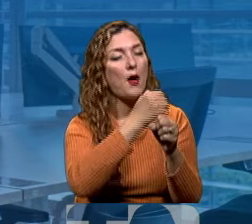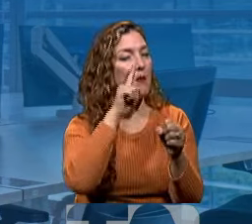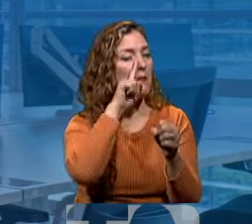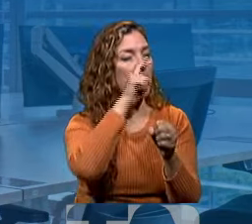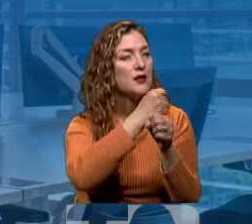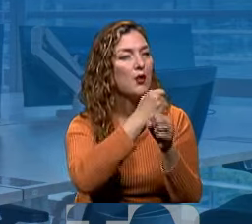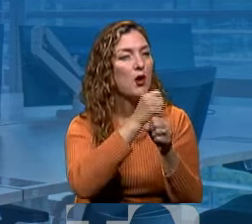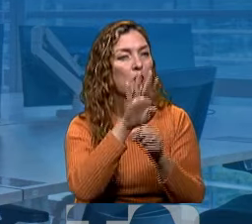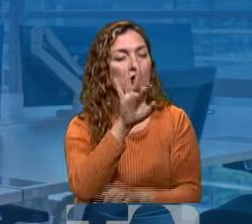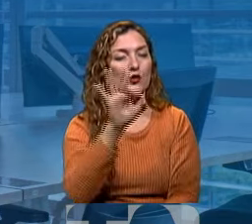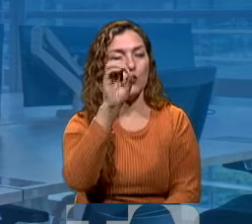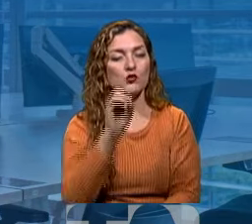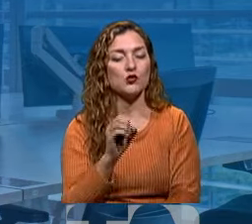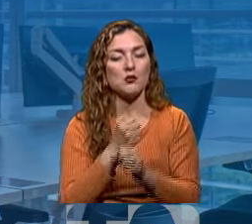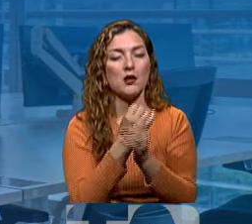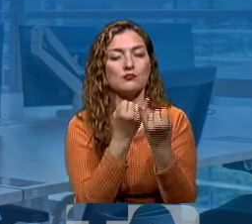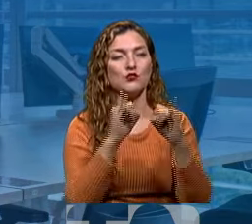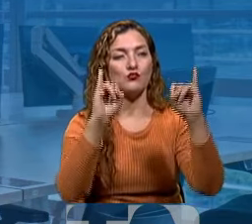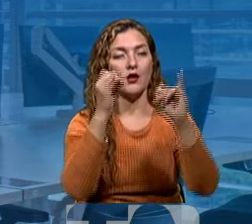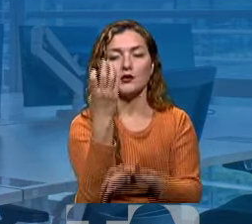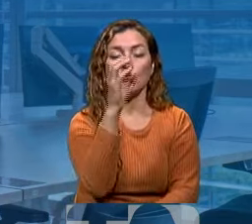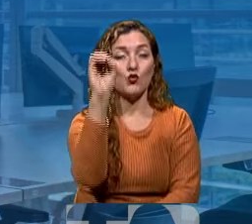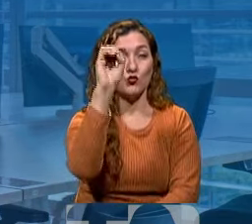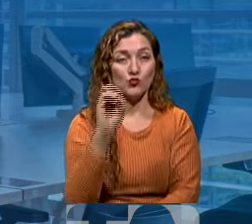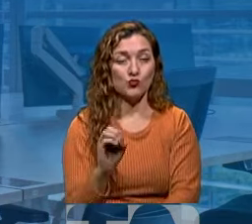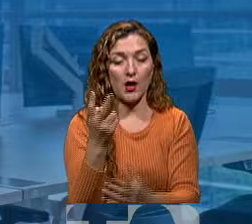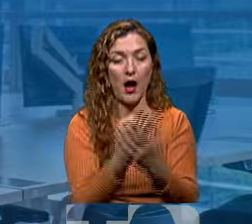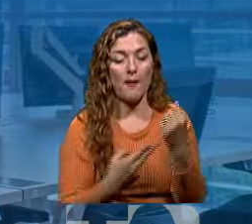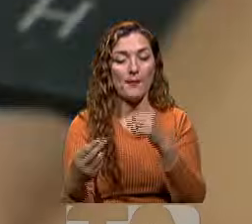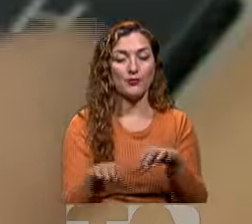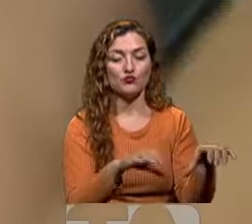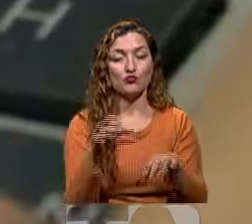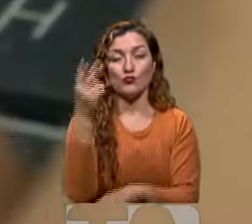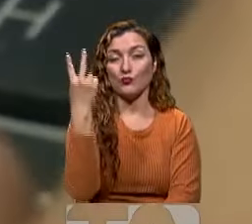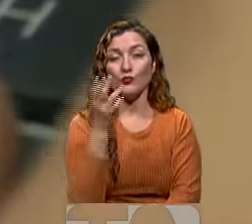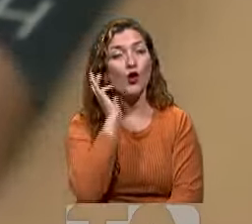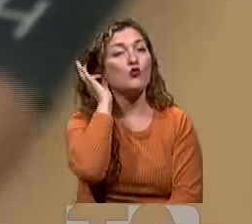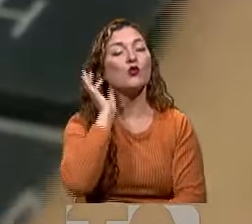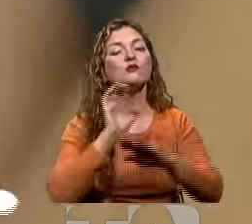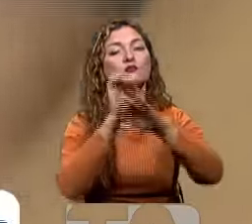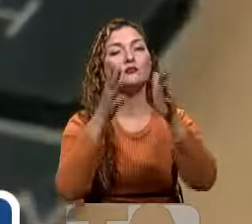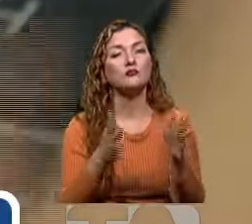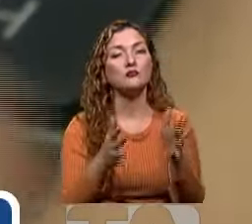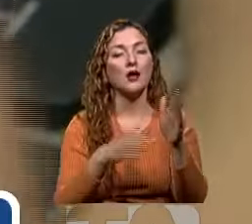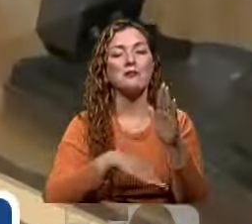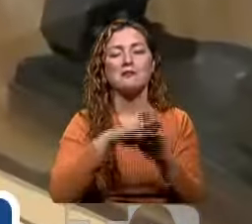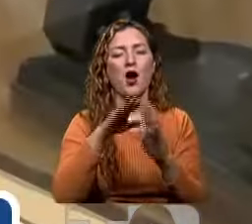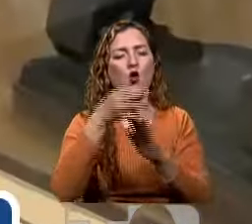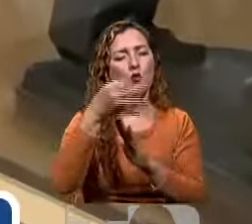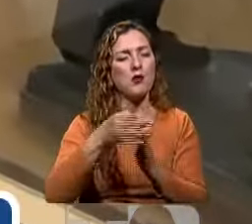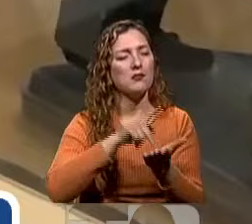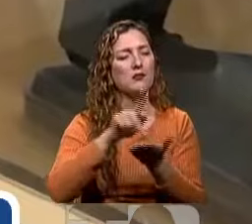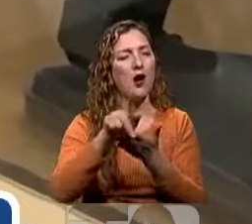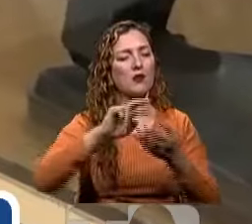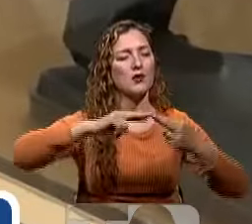49% trabaja de manera independiente y el 14% realiza ambas actividades. Las mujeres ecuatorianas son las más cumplidas